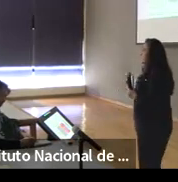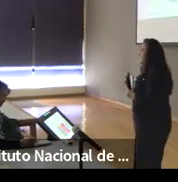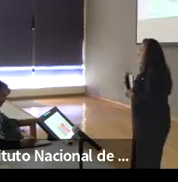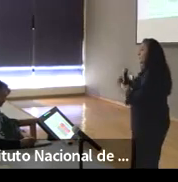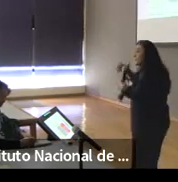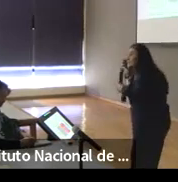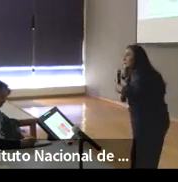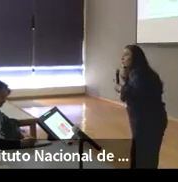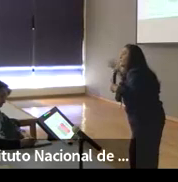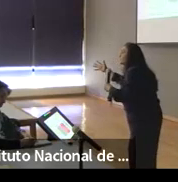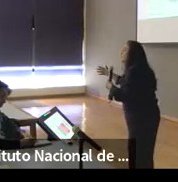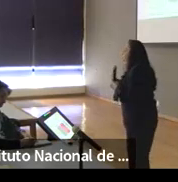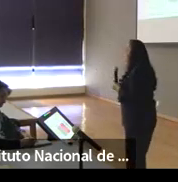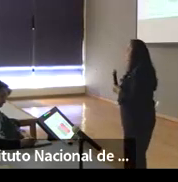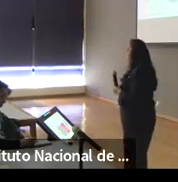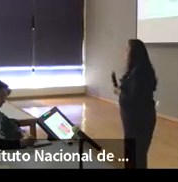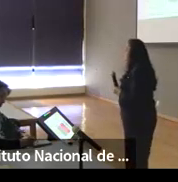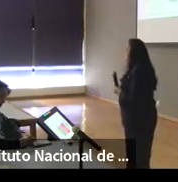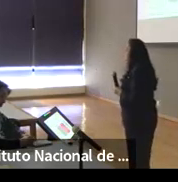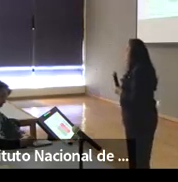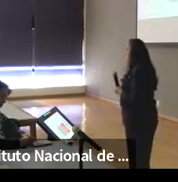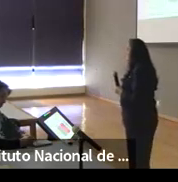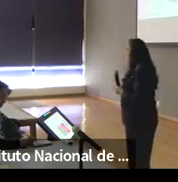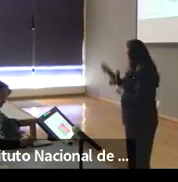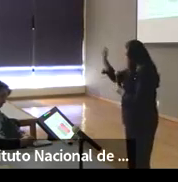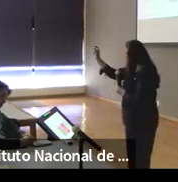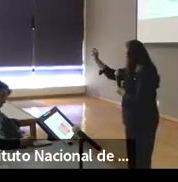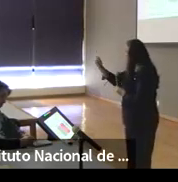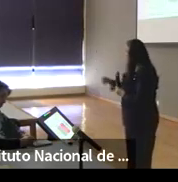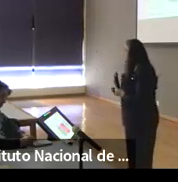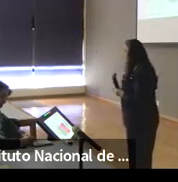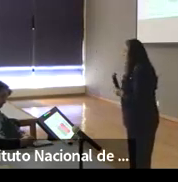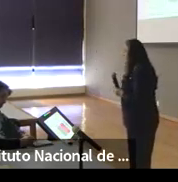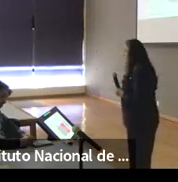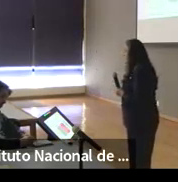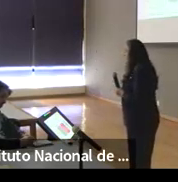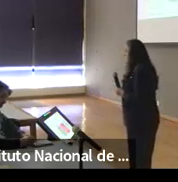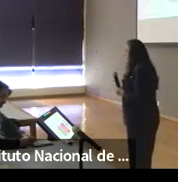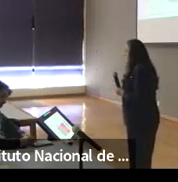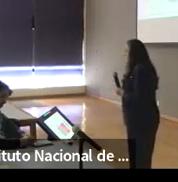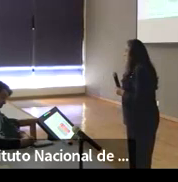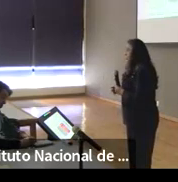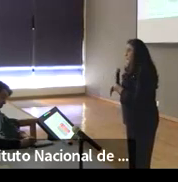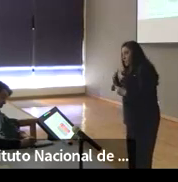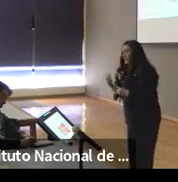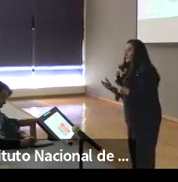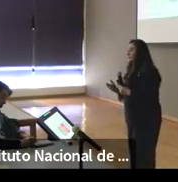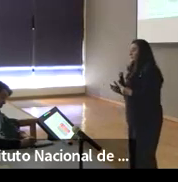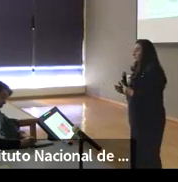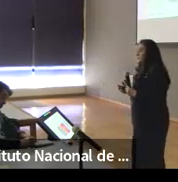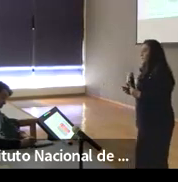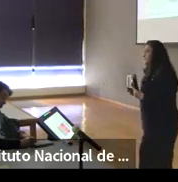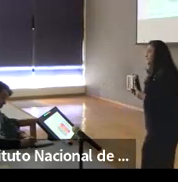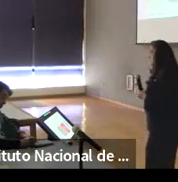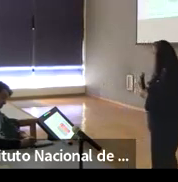Pero puede tener un efecto muy grande aunque sea algo muy sencillo y como tomador